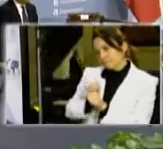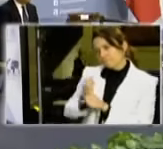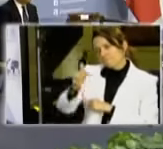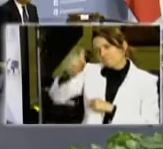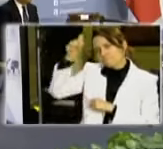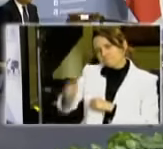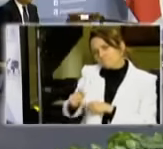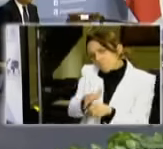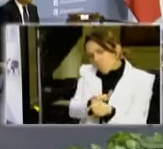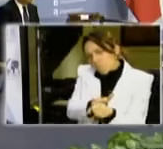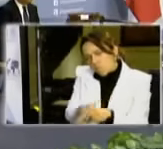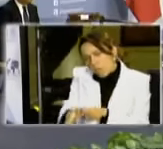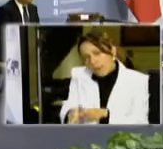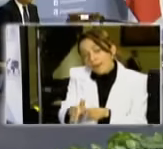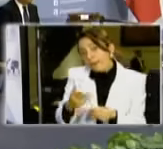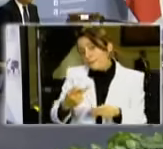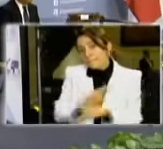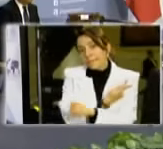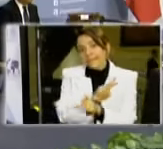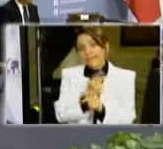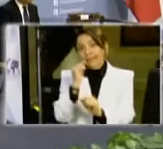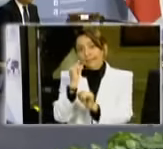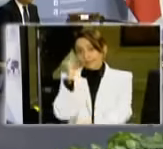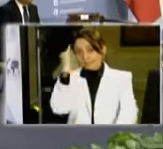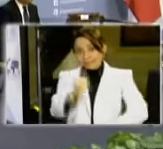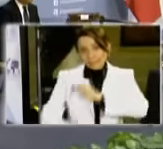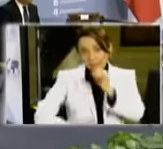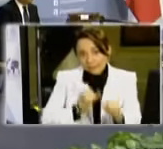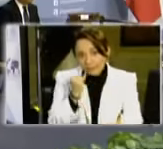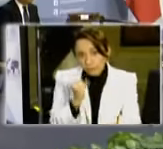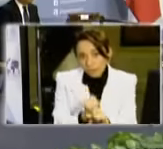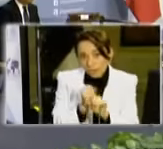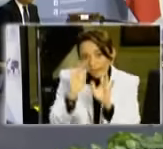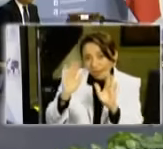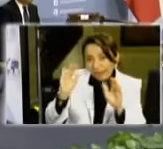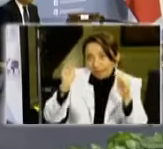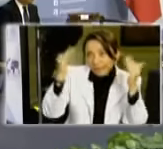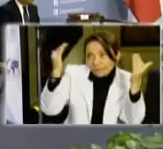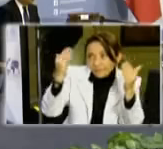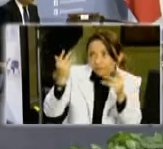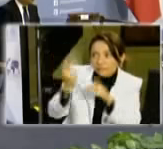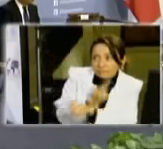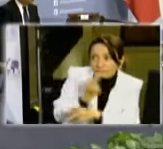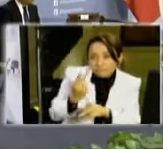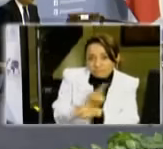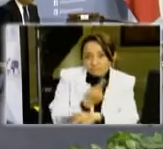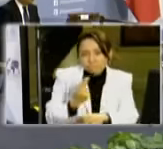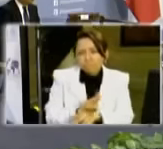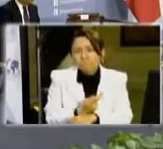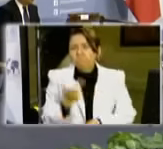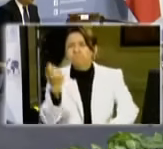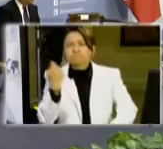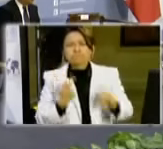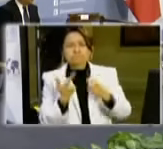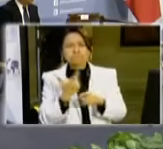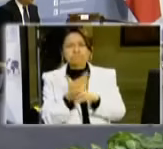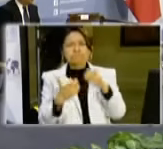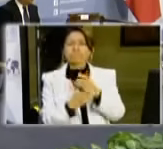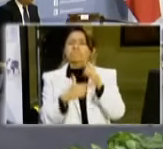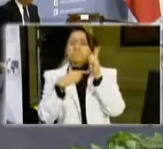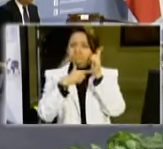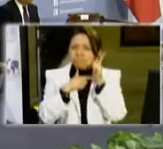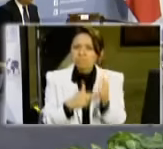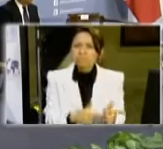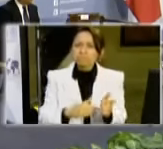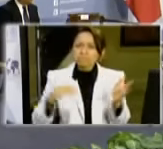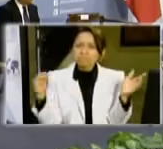sistema internacional desvencijado y todo ha seguido existiendo y a falta de hegemonías claras se